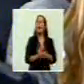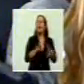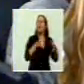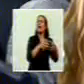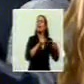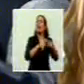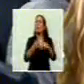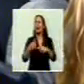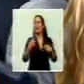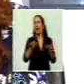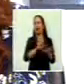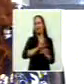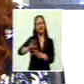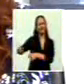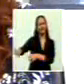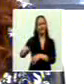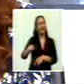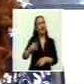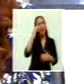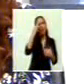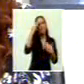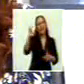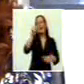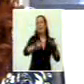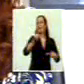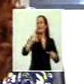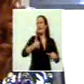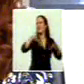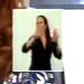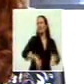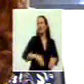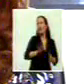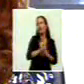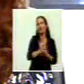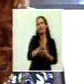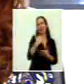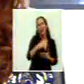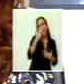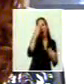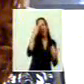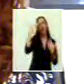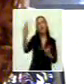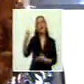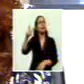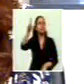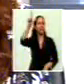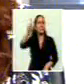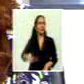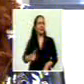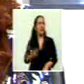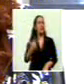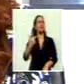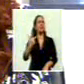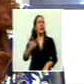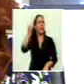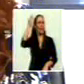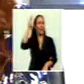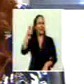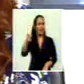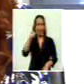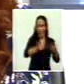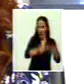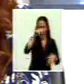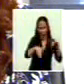políticos en la Argentina, y creo que es un homenaje que todos los argentinos le debemos hacer quien presidió tres veces por voluntad